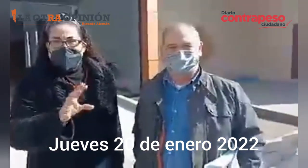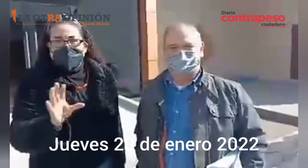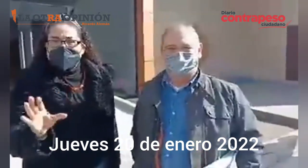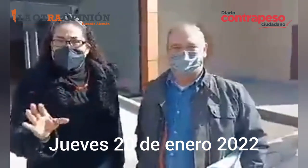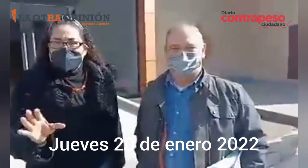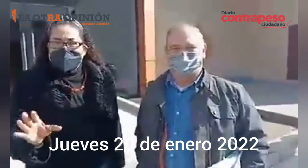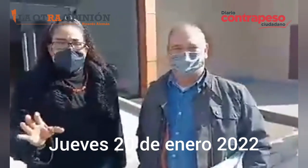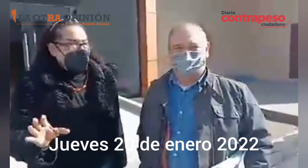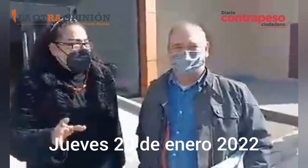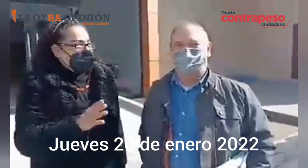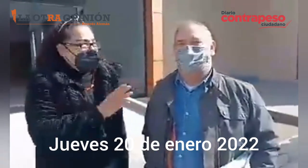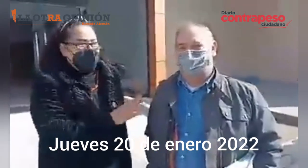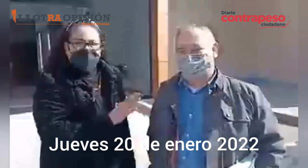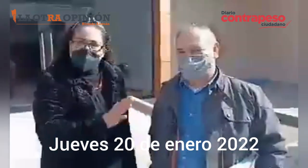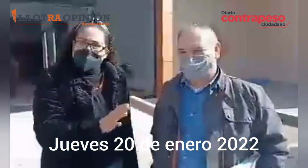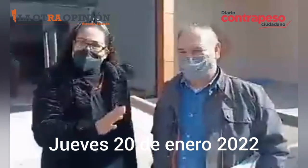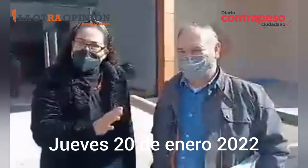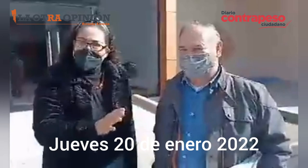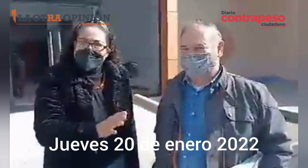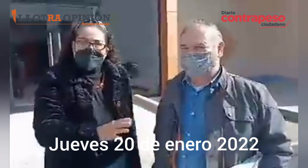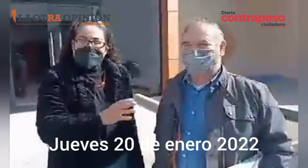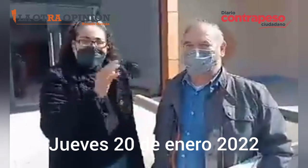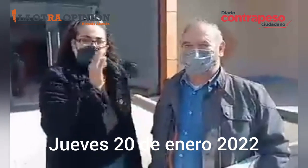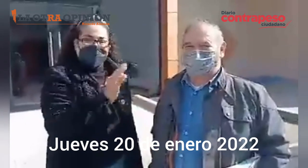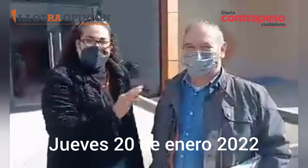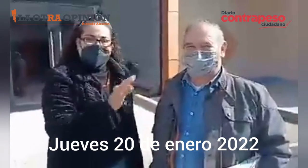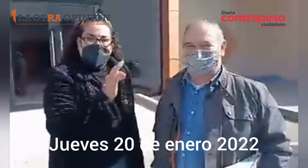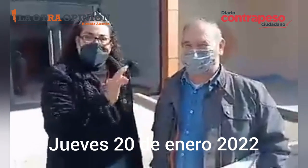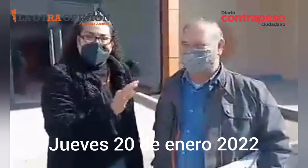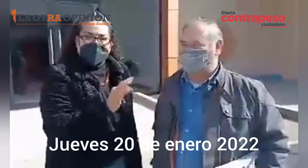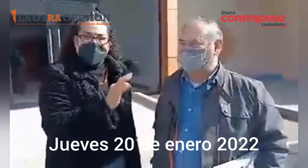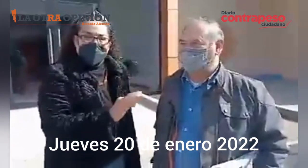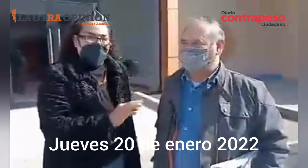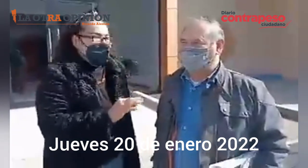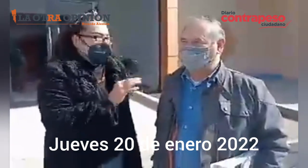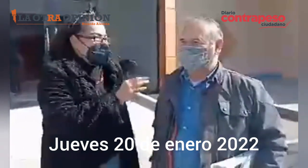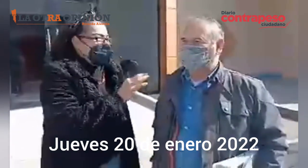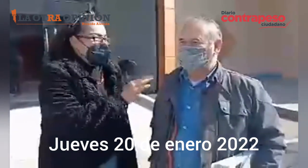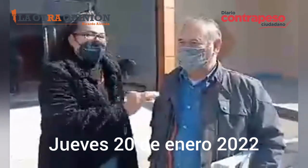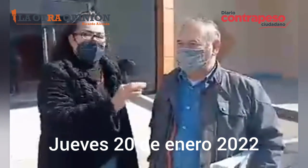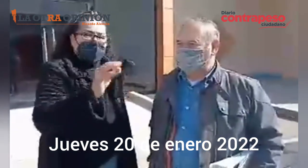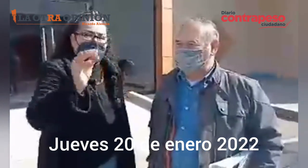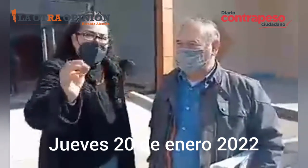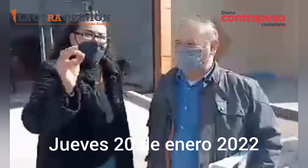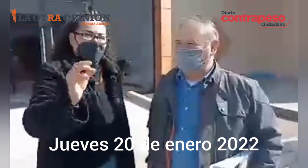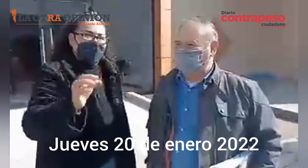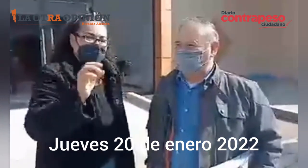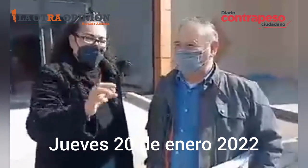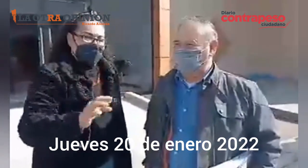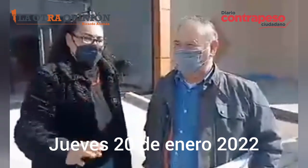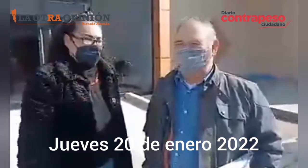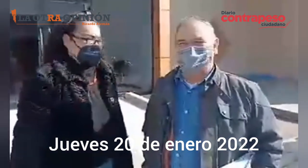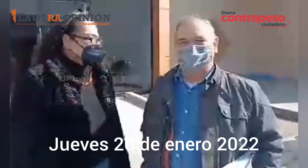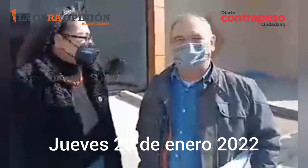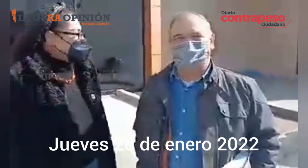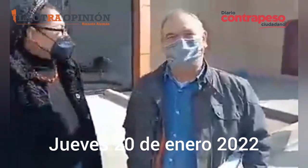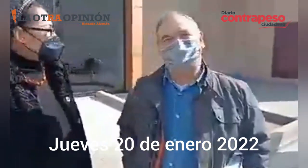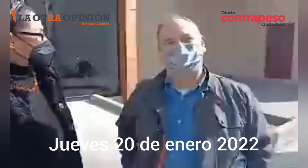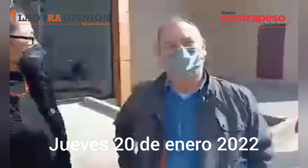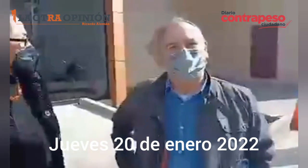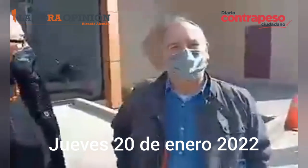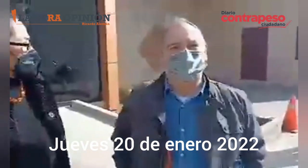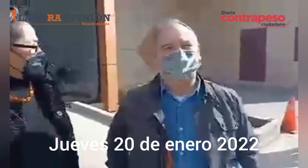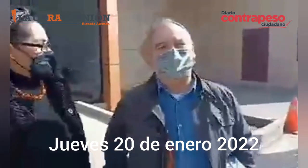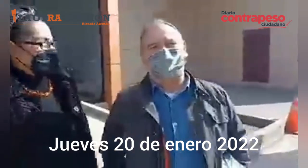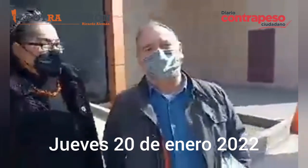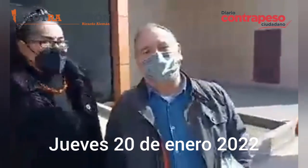porque es hay que dudar hasta de la sombra, pero él no es corrupto y él es especialista en materia laboral. Quiero que expliques, por favor, legalmente qué fue lo que pasó. El día de